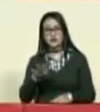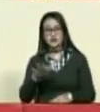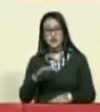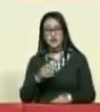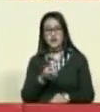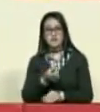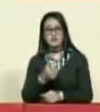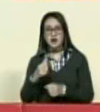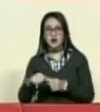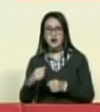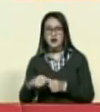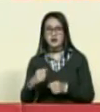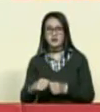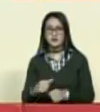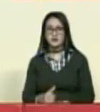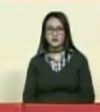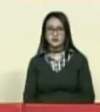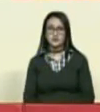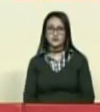Zulia.